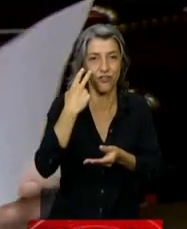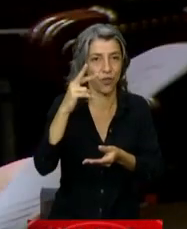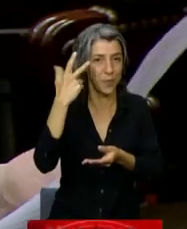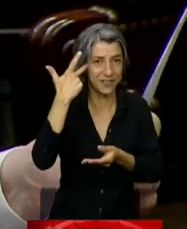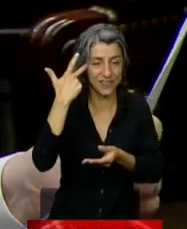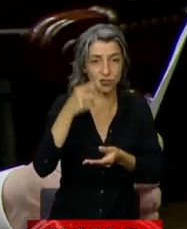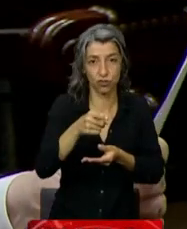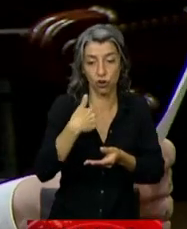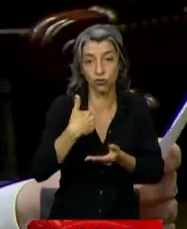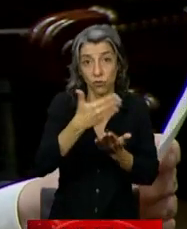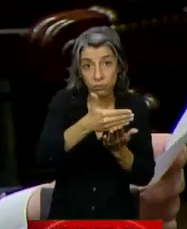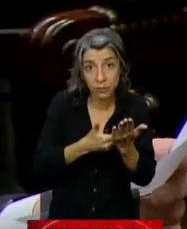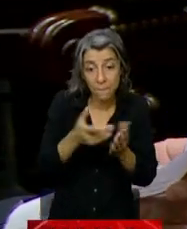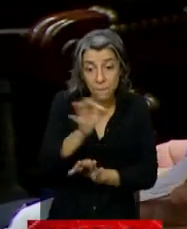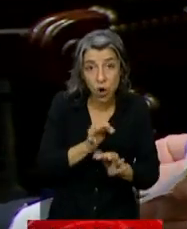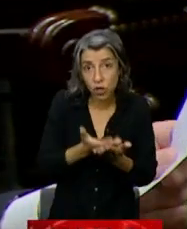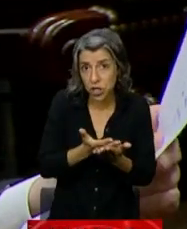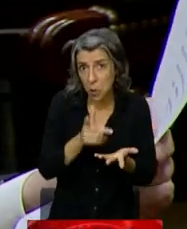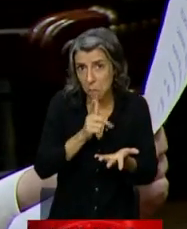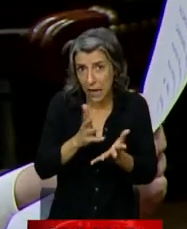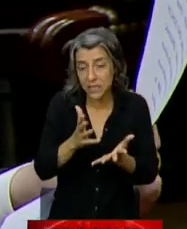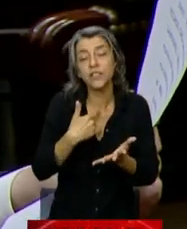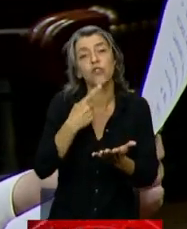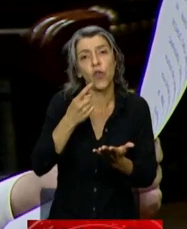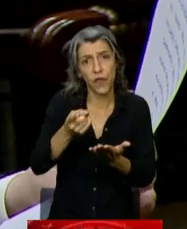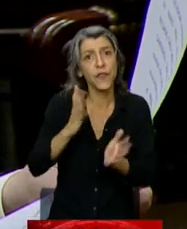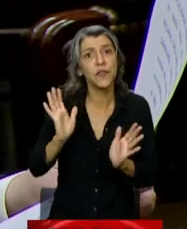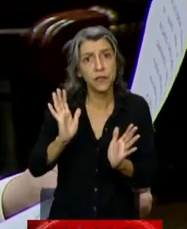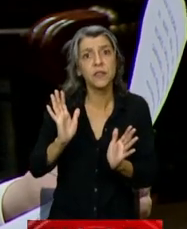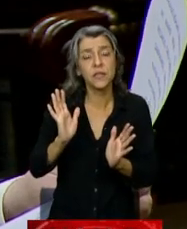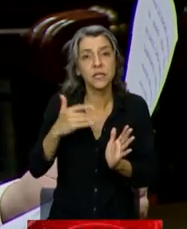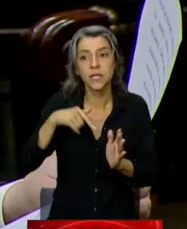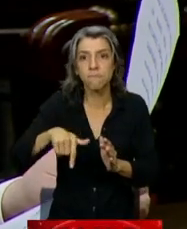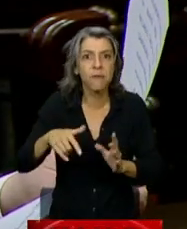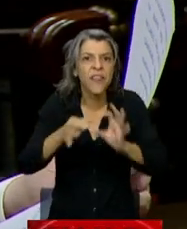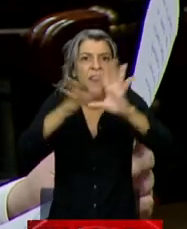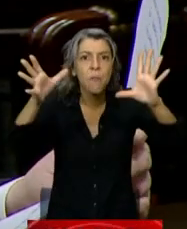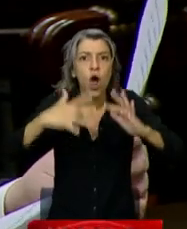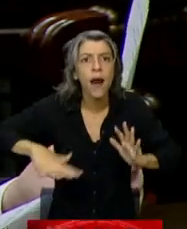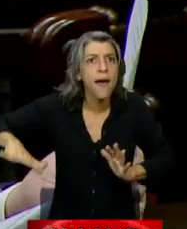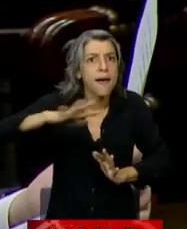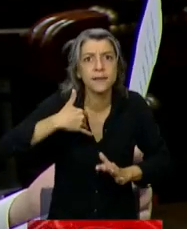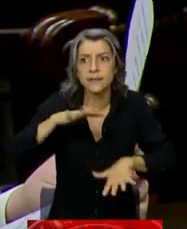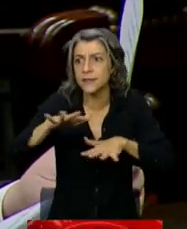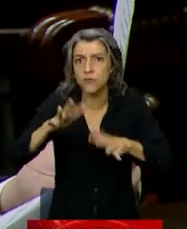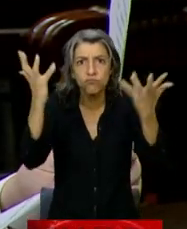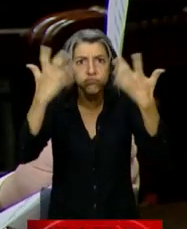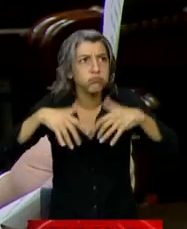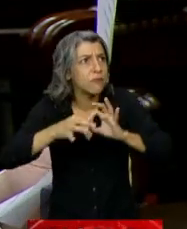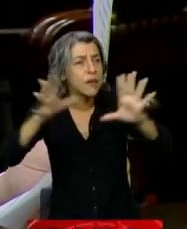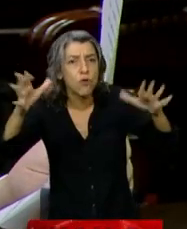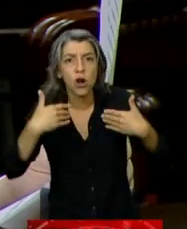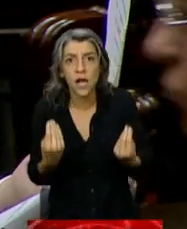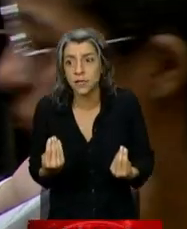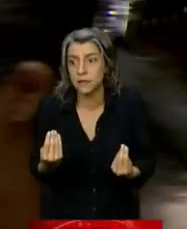sus fundamentos que en una sociedad democrática es inimaginable sostener cuanto menos que